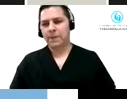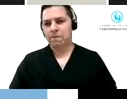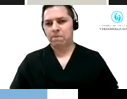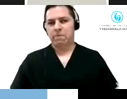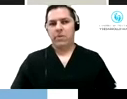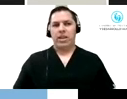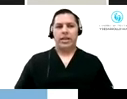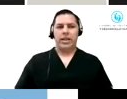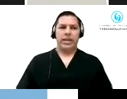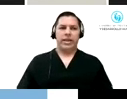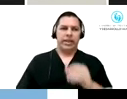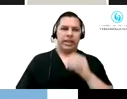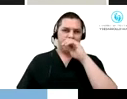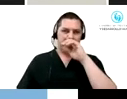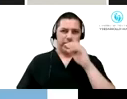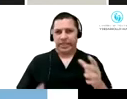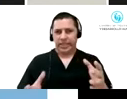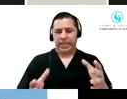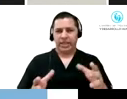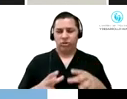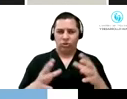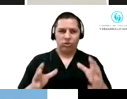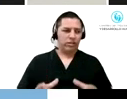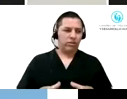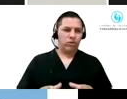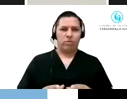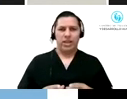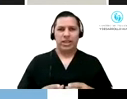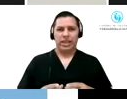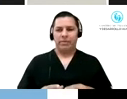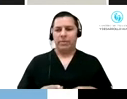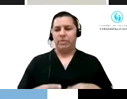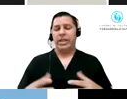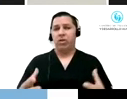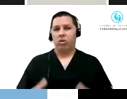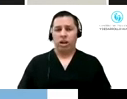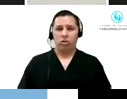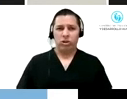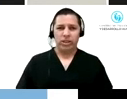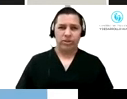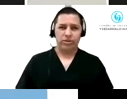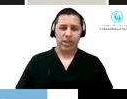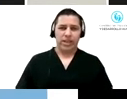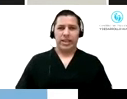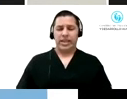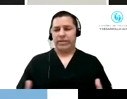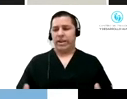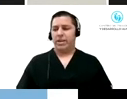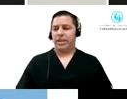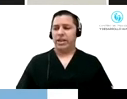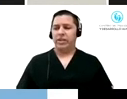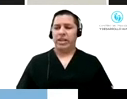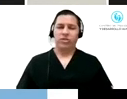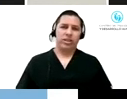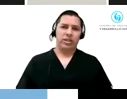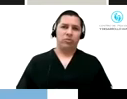hombres, que dicen que estos conceptos son más de, vinieron con la colonización, que